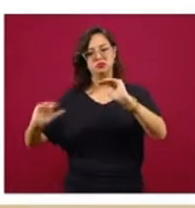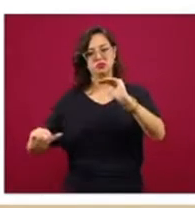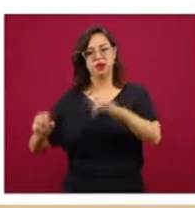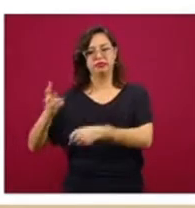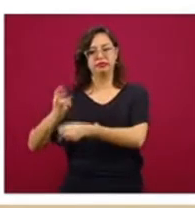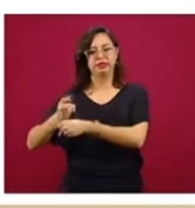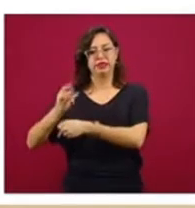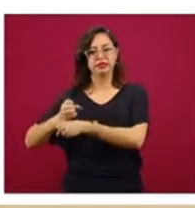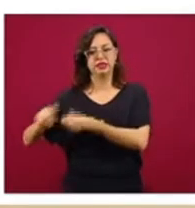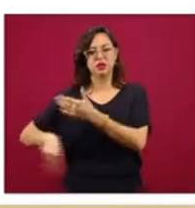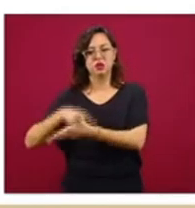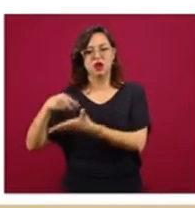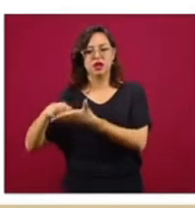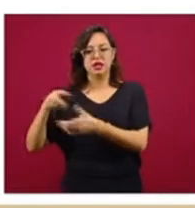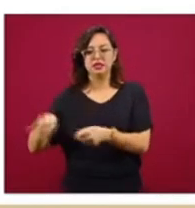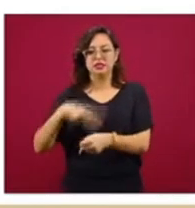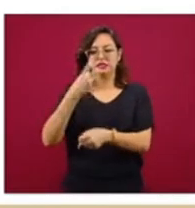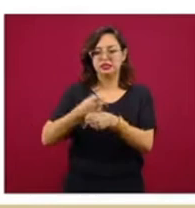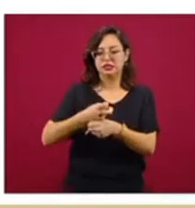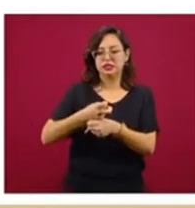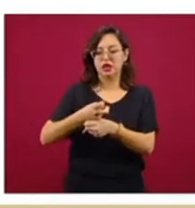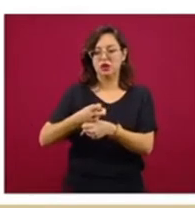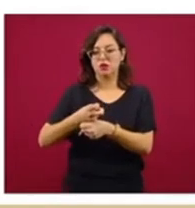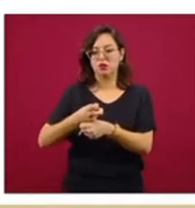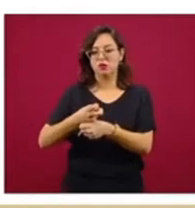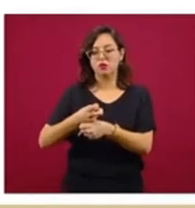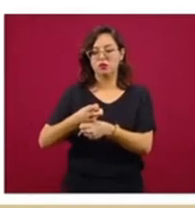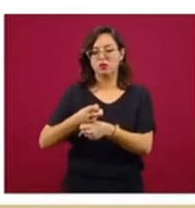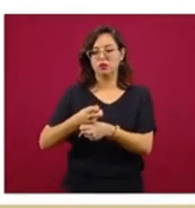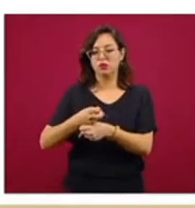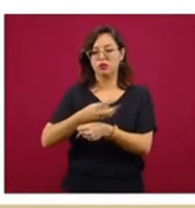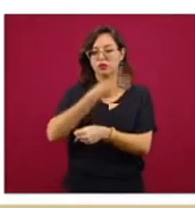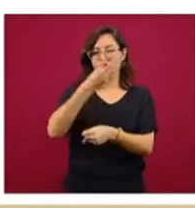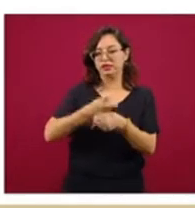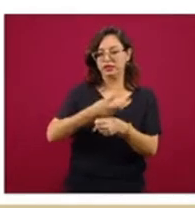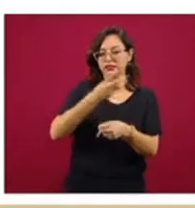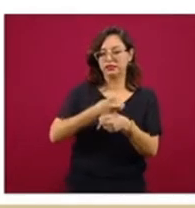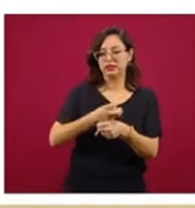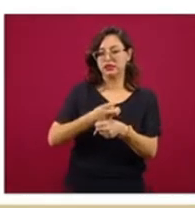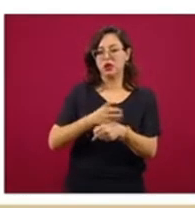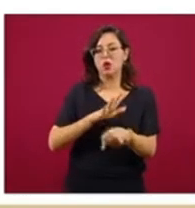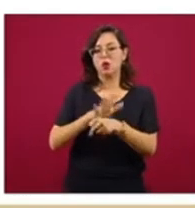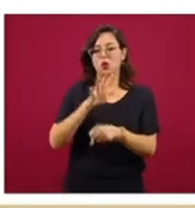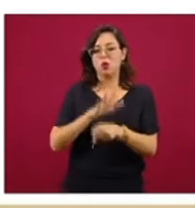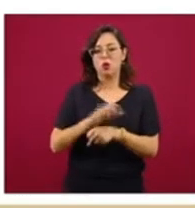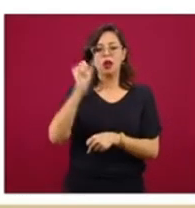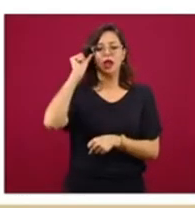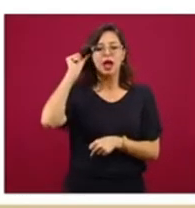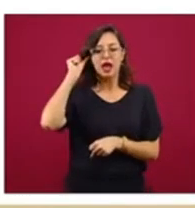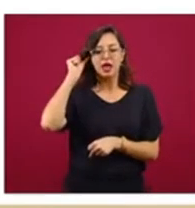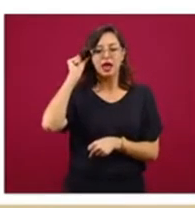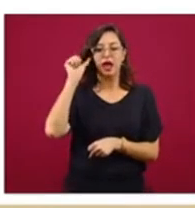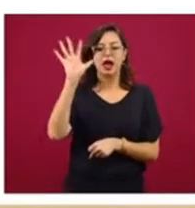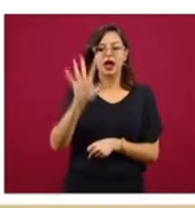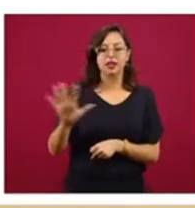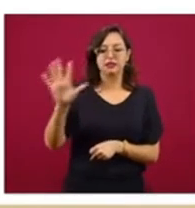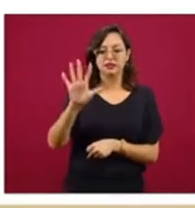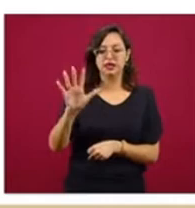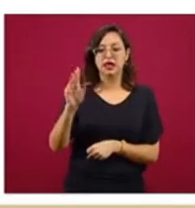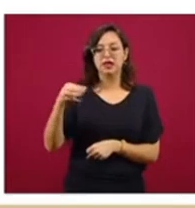en el segundo y tercero, segundo está en el cuarto, segundo y tercero son Asia suroriental y Mediterráneo